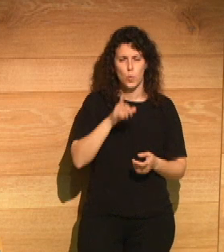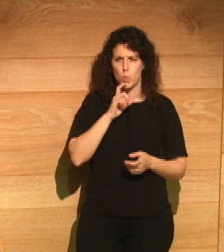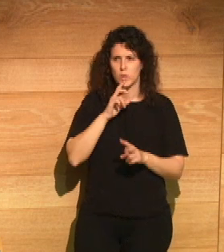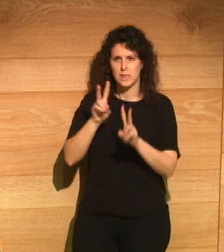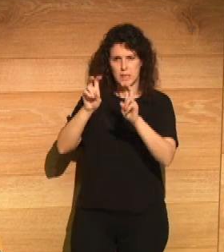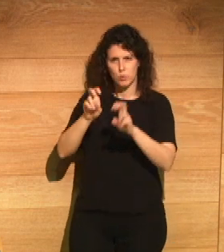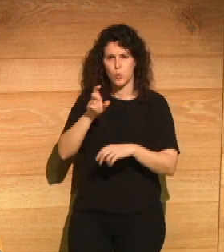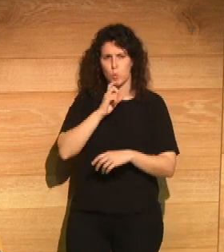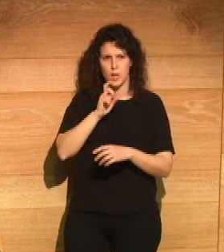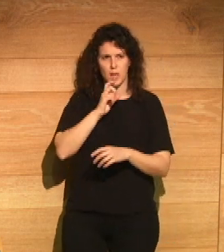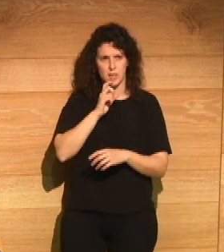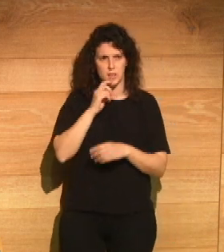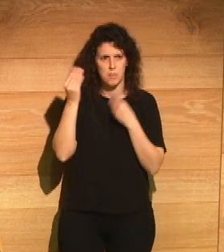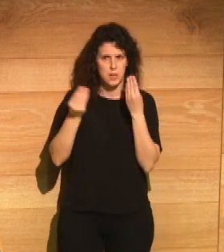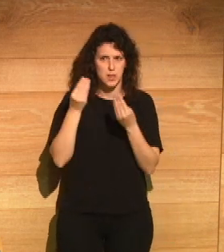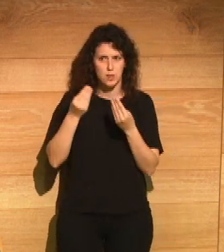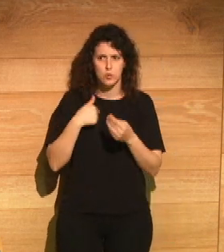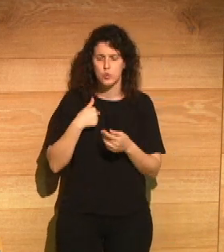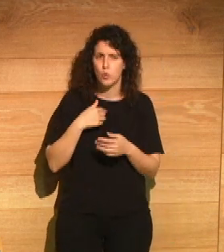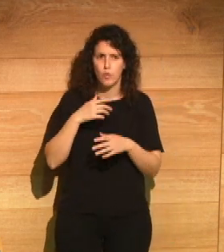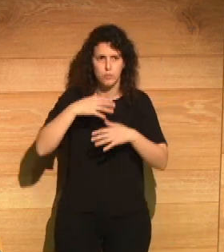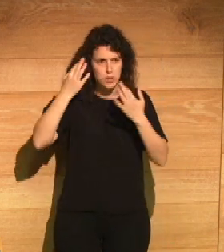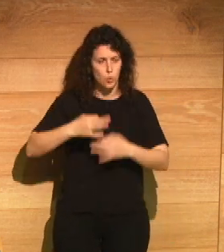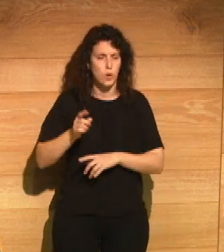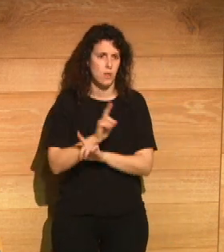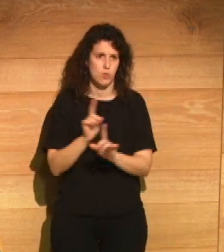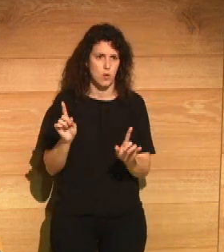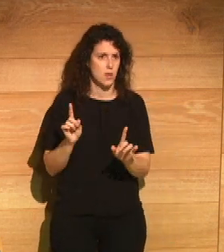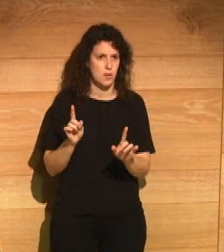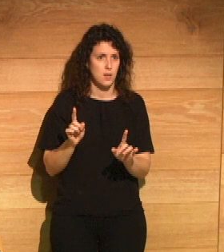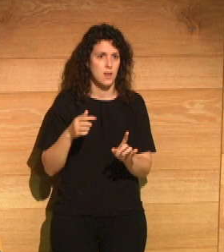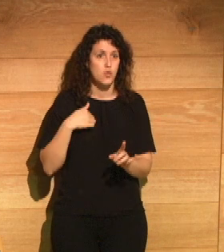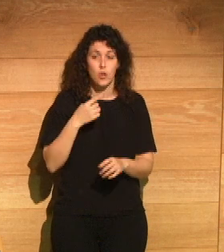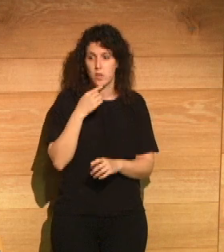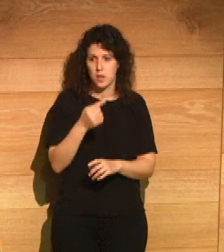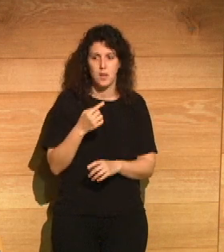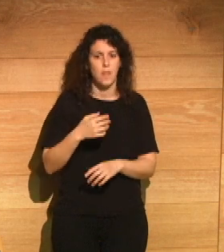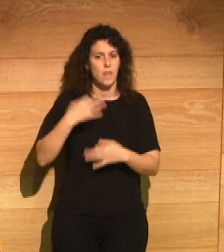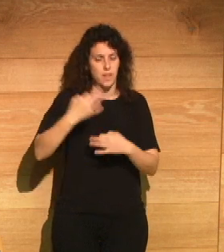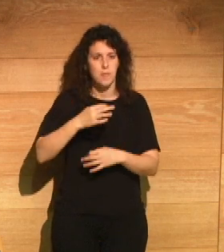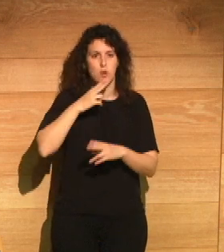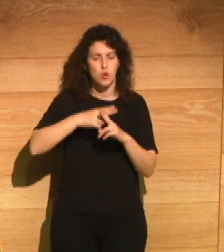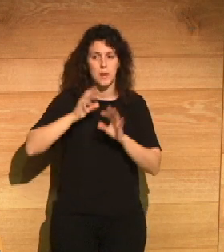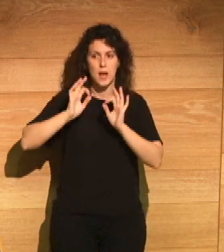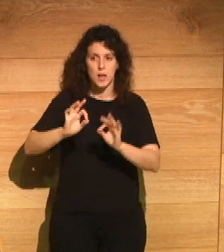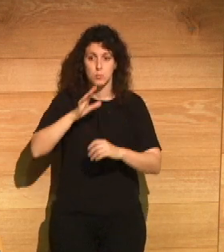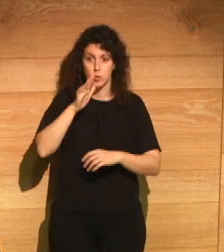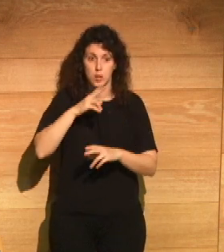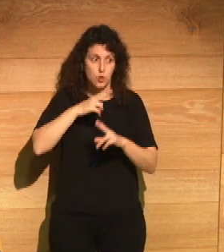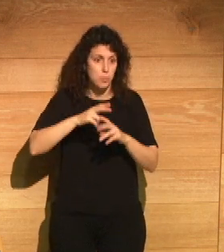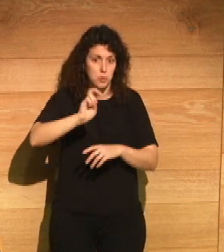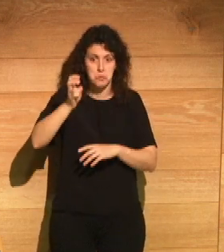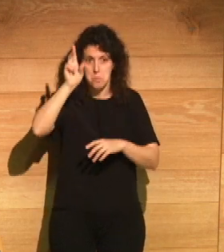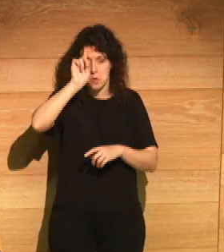tenía tanta seguridad sobre este título que yo dije, no, pues se tiene que llamar así porque no sé cómo más llamarlo.